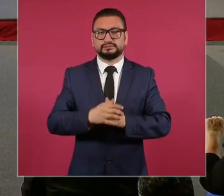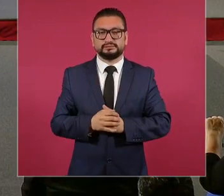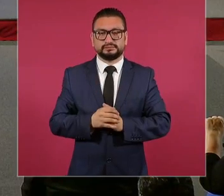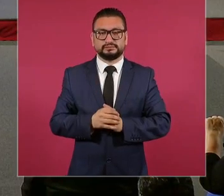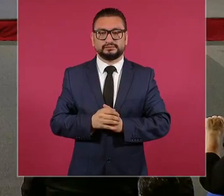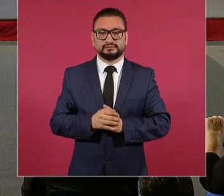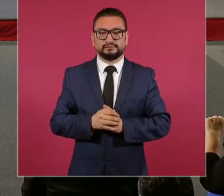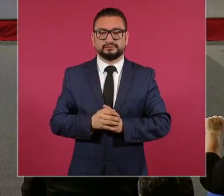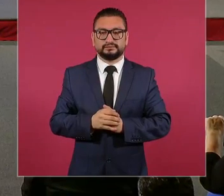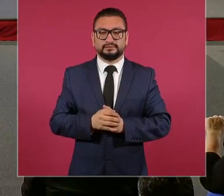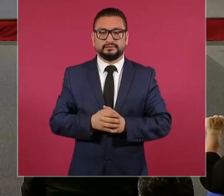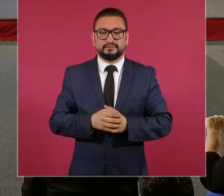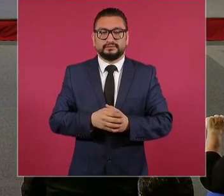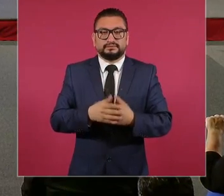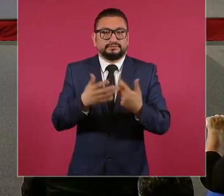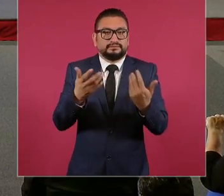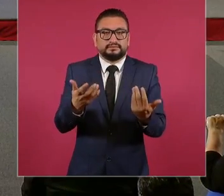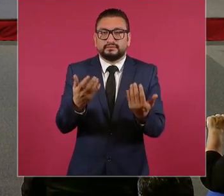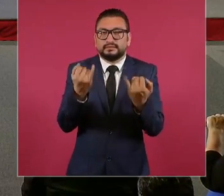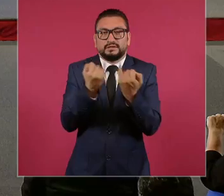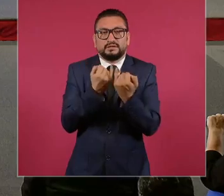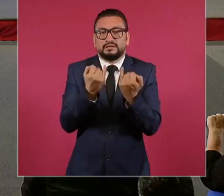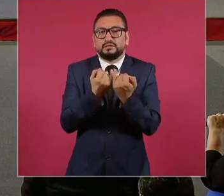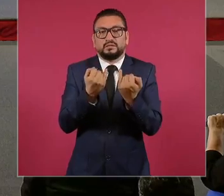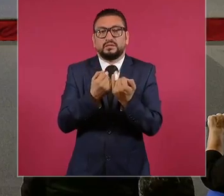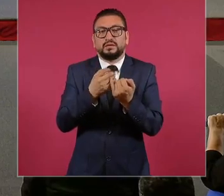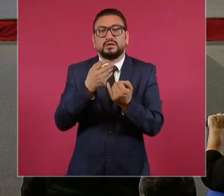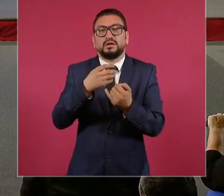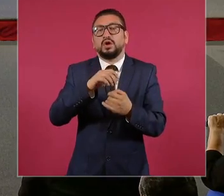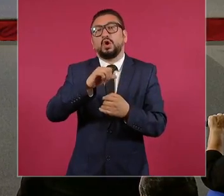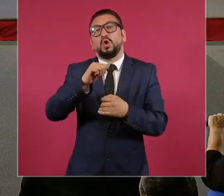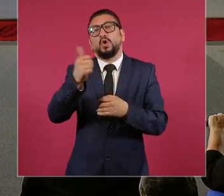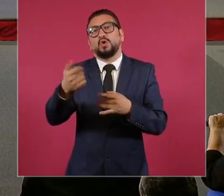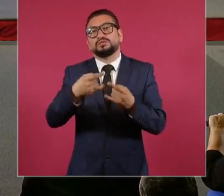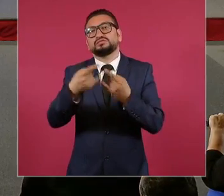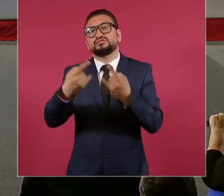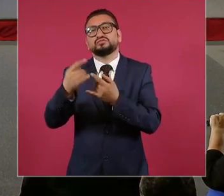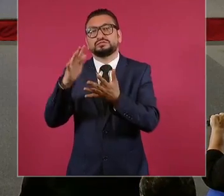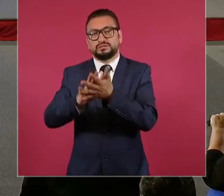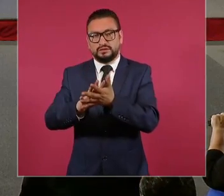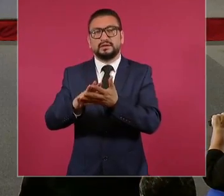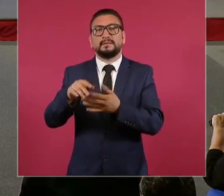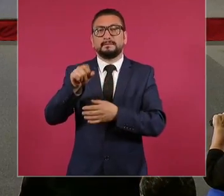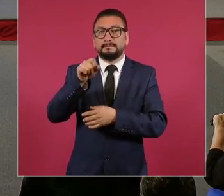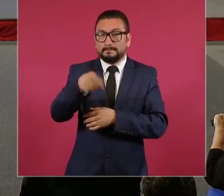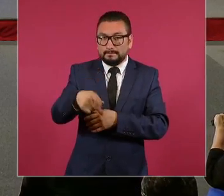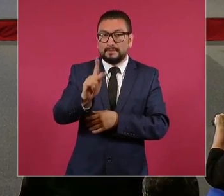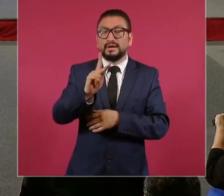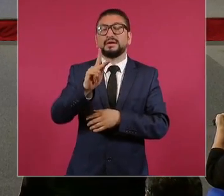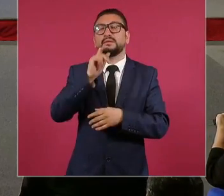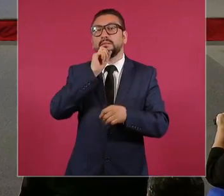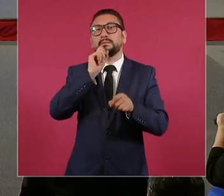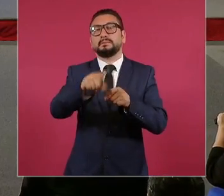Y de todas maneras continúa procesado por otros casos, pero es una,